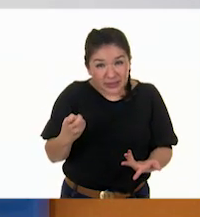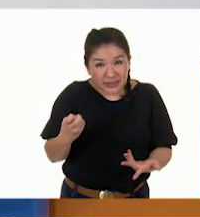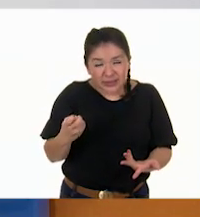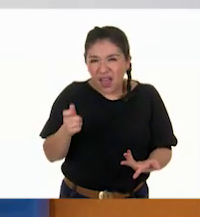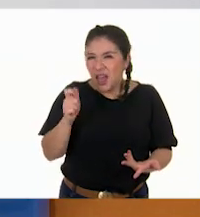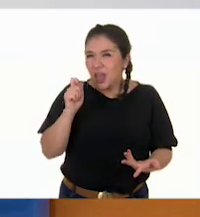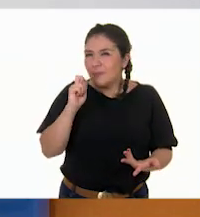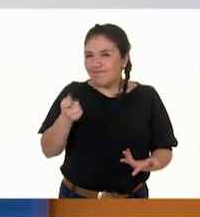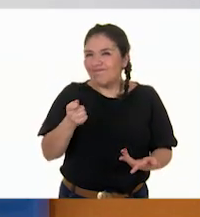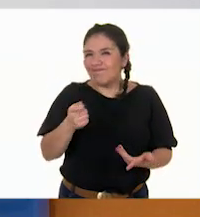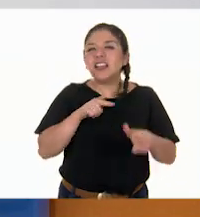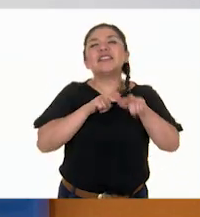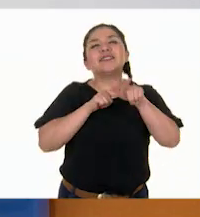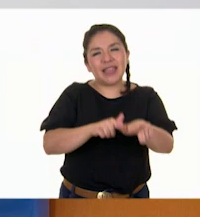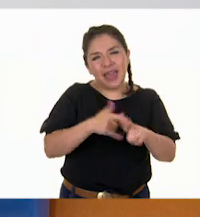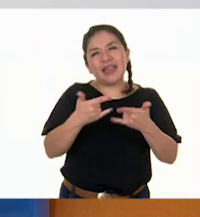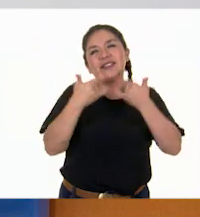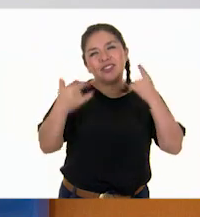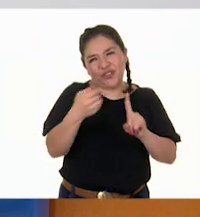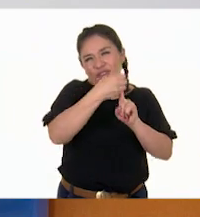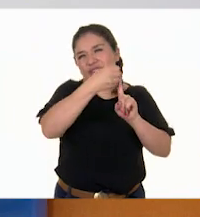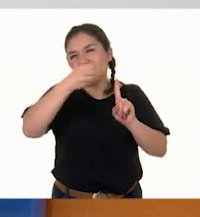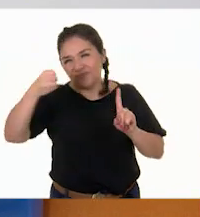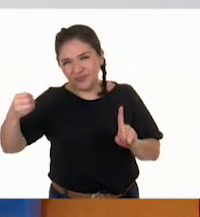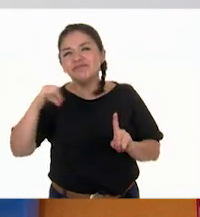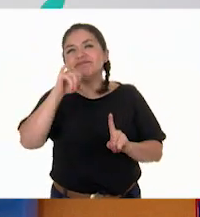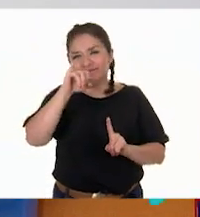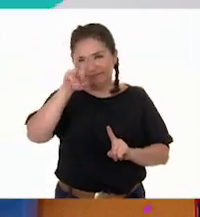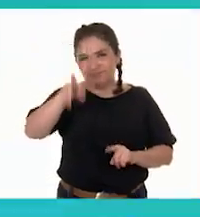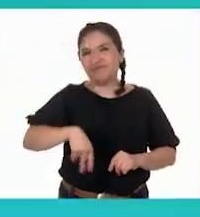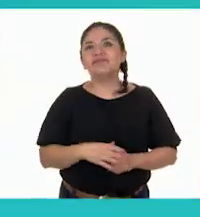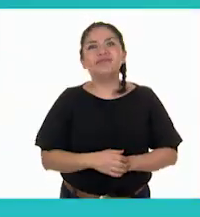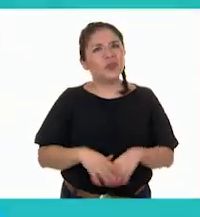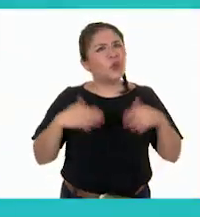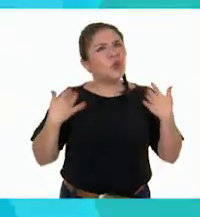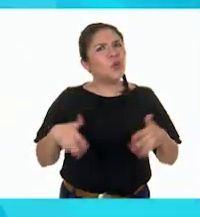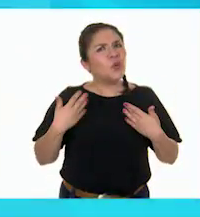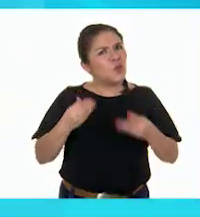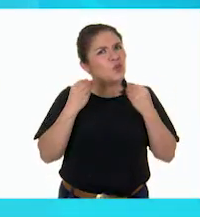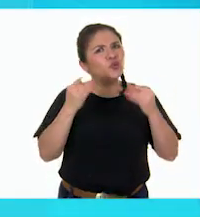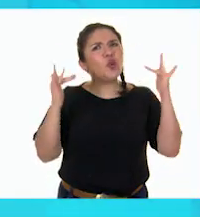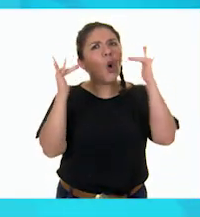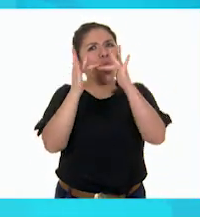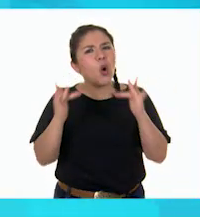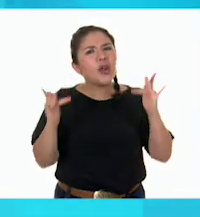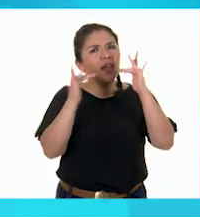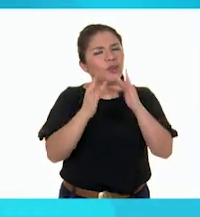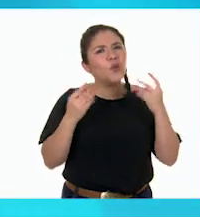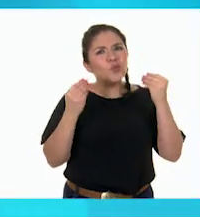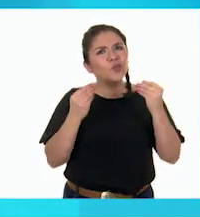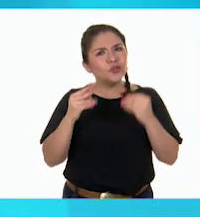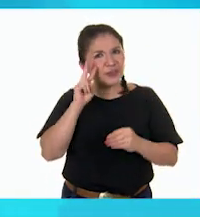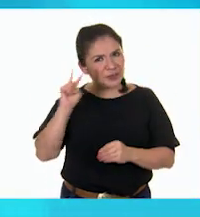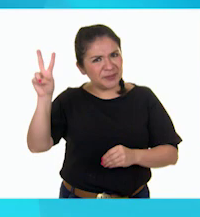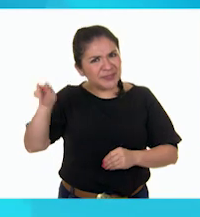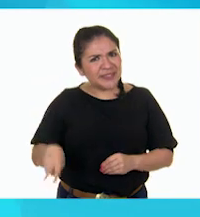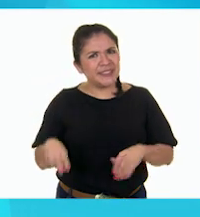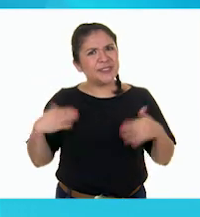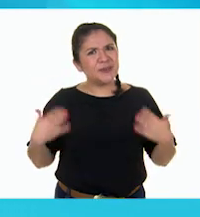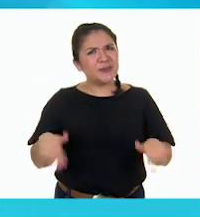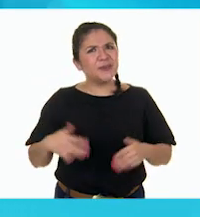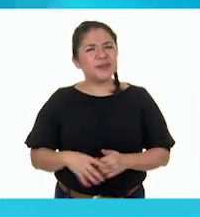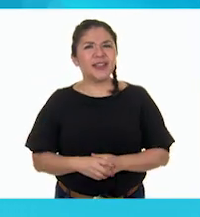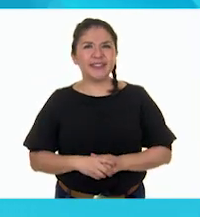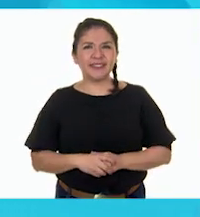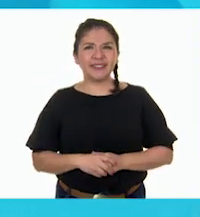Eso es para ir contando lo que ocurre. Para ir contando lo que ocurre. ¡Ay, hay sí, muchos para ir contando sí, lo que ocurre! Muy bien. Nos empieza a dar